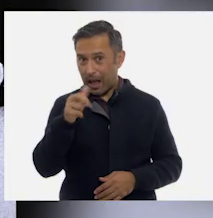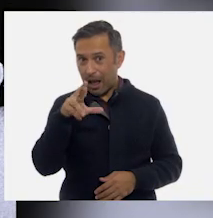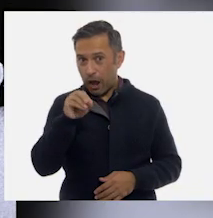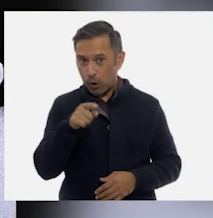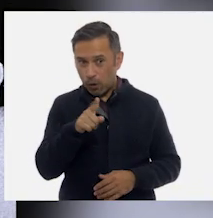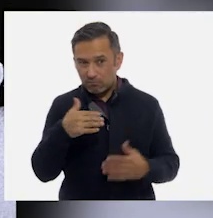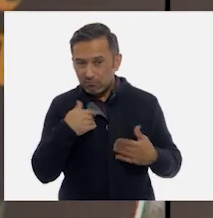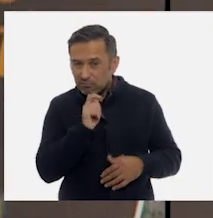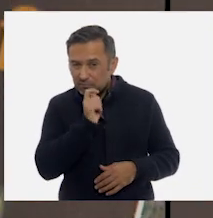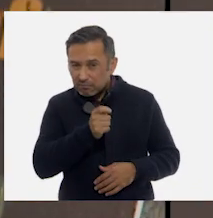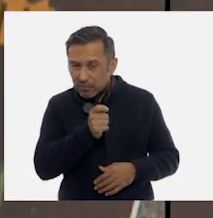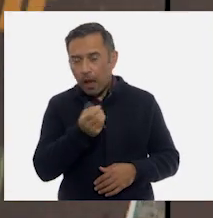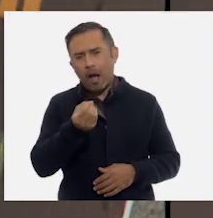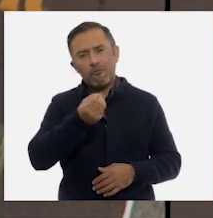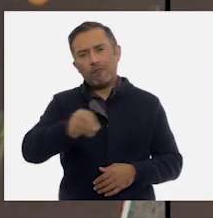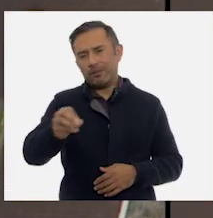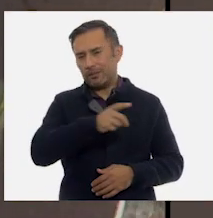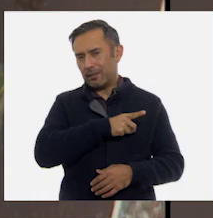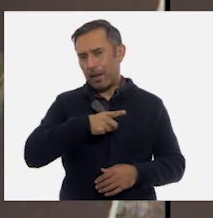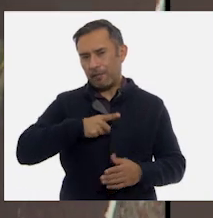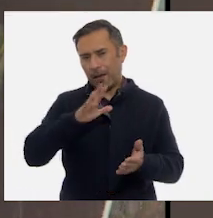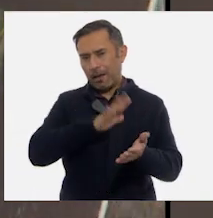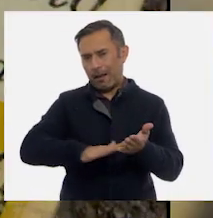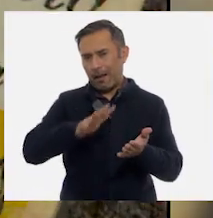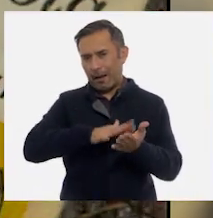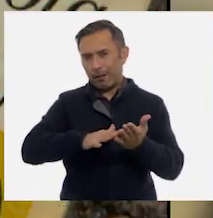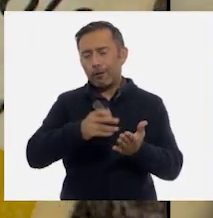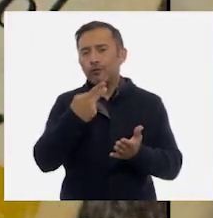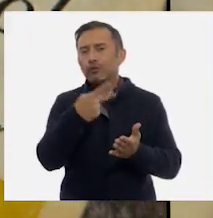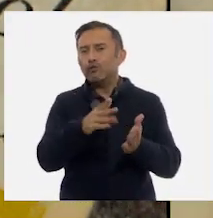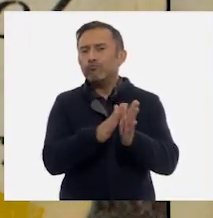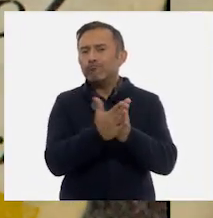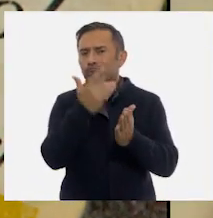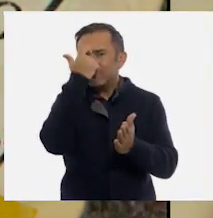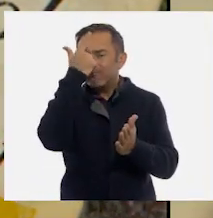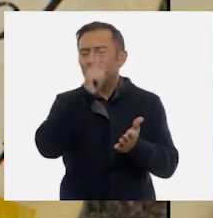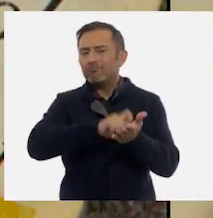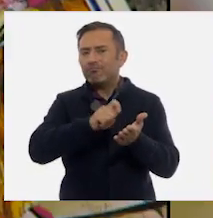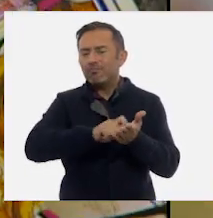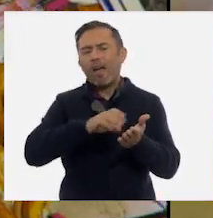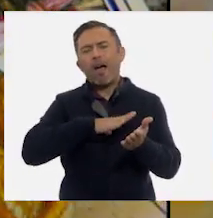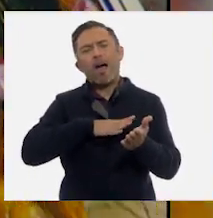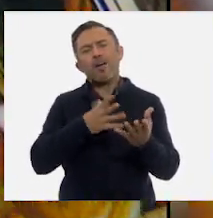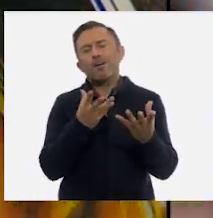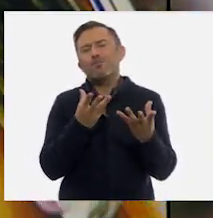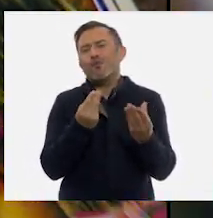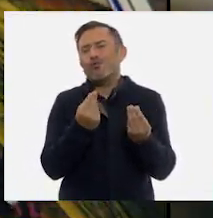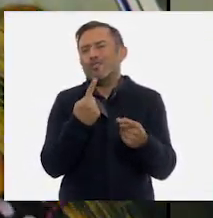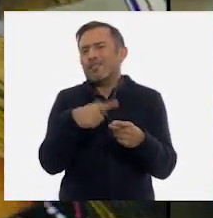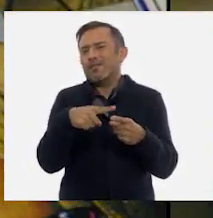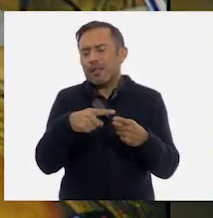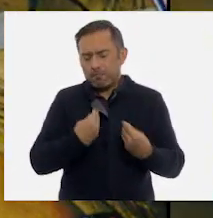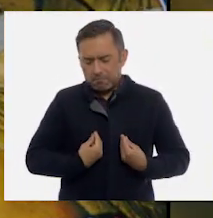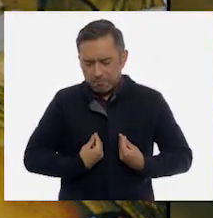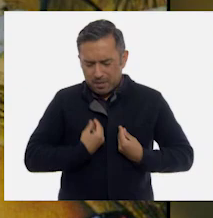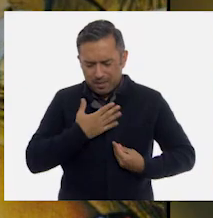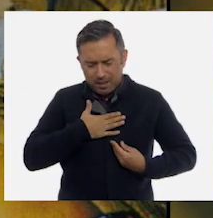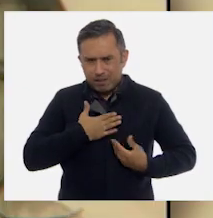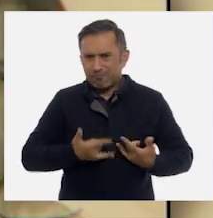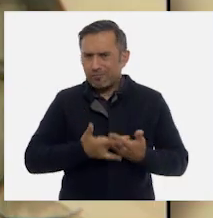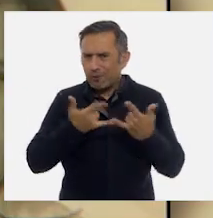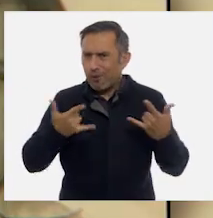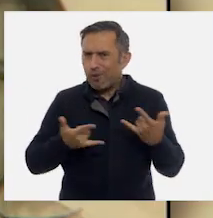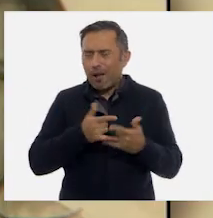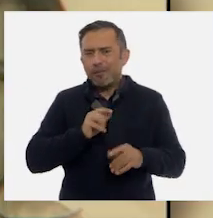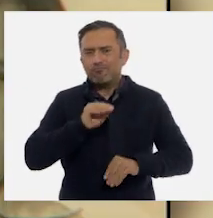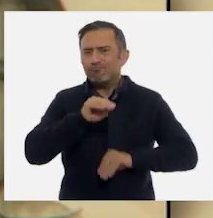Yo creo que su obra tiene muchos ingredientes autobiográficos. Ella se revela a través de su obra de